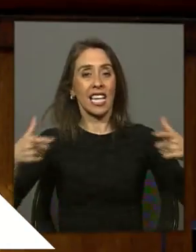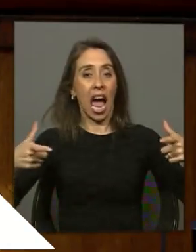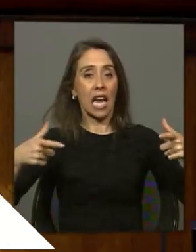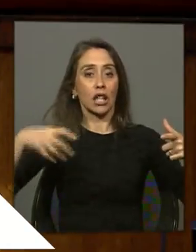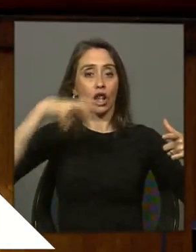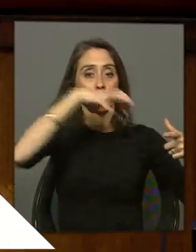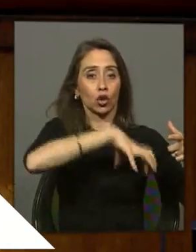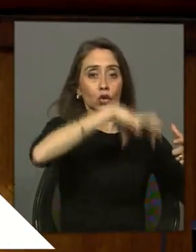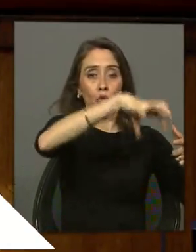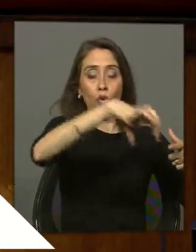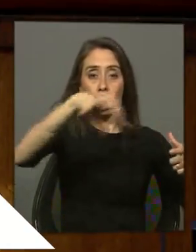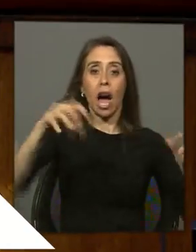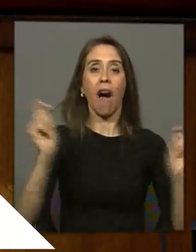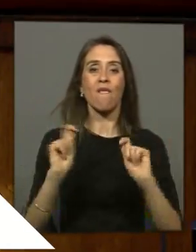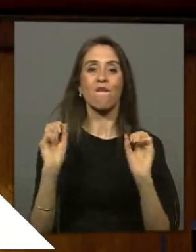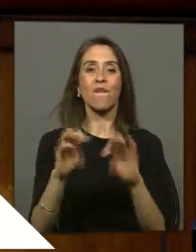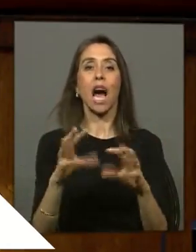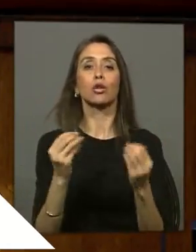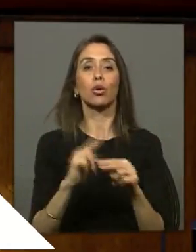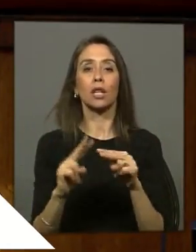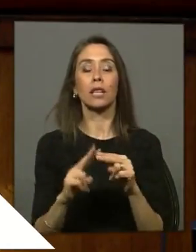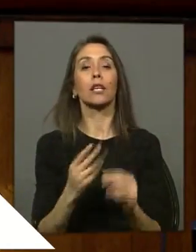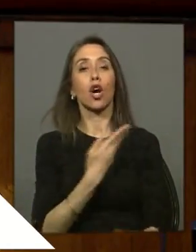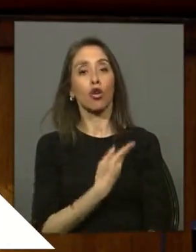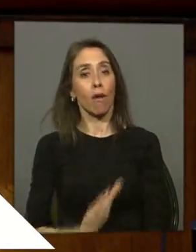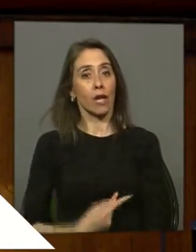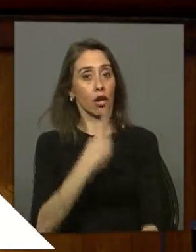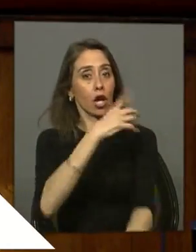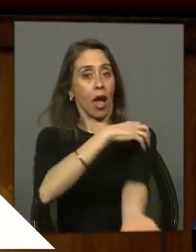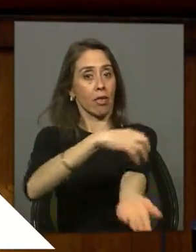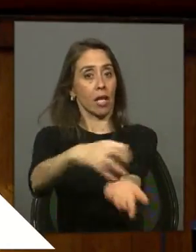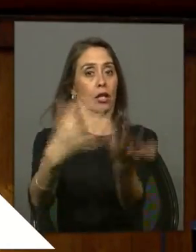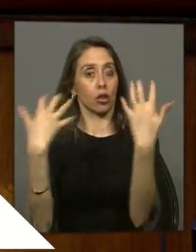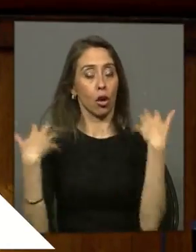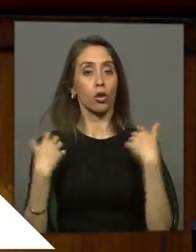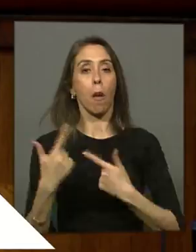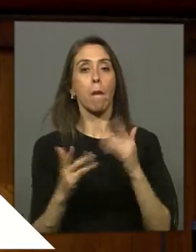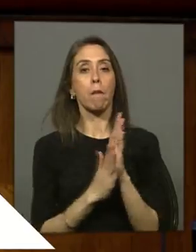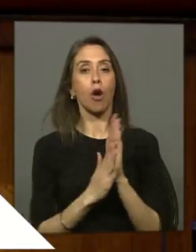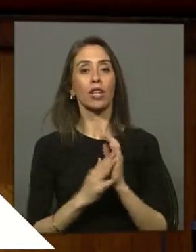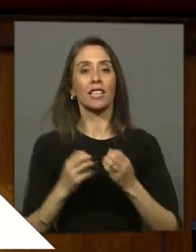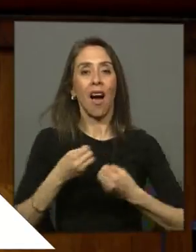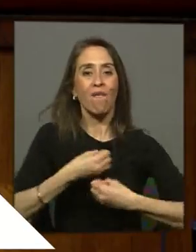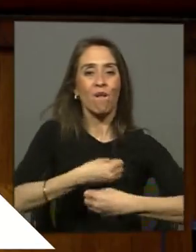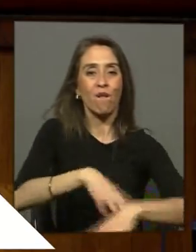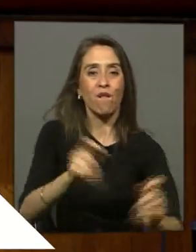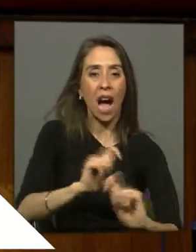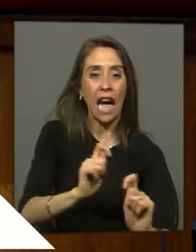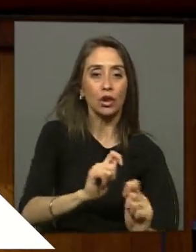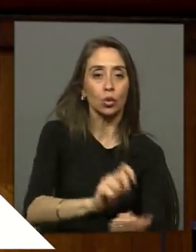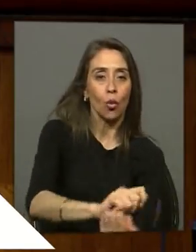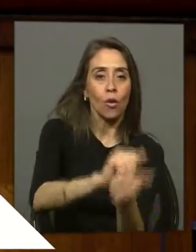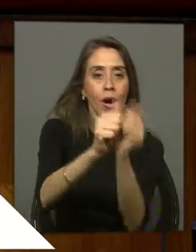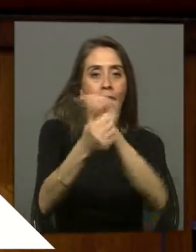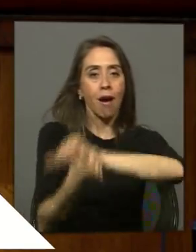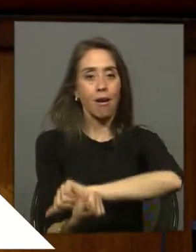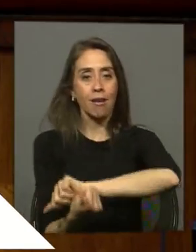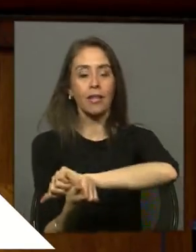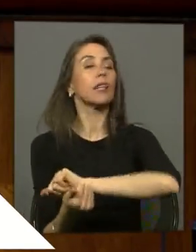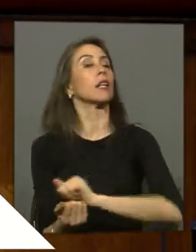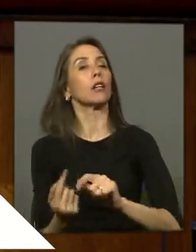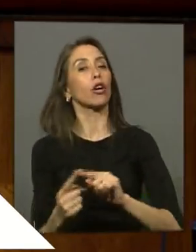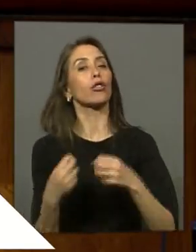incluyendo el traspaso de competencias a los gobiernos regionales políticas de reciclaje generación de energía a partir del tratamiento de los residuos